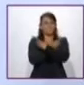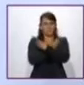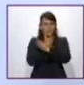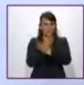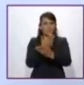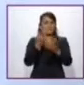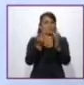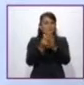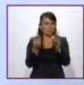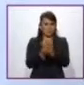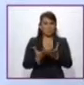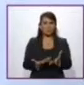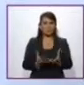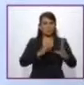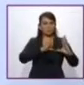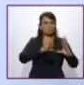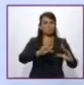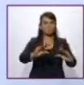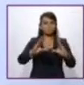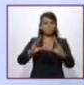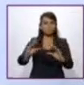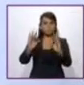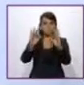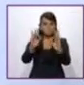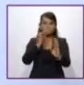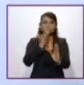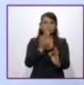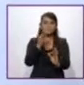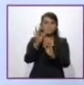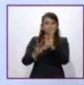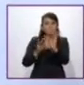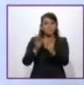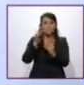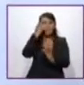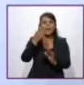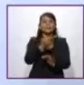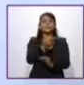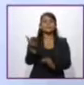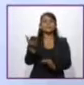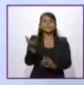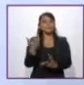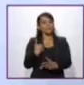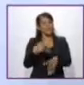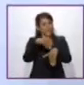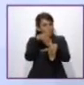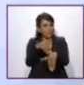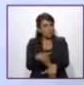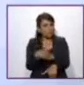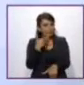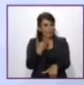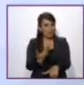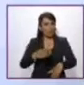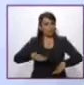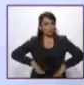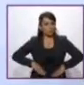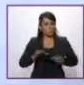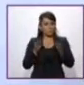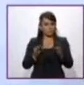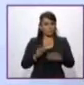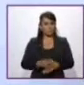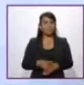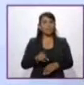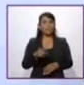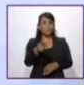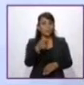cursos para todos para que sepan que tenemos que hacer las cosas bien. Y desde luego que cuando conozcamos de un acto